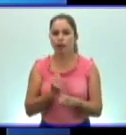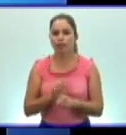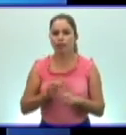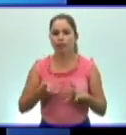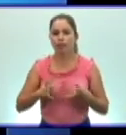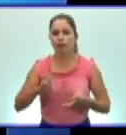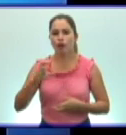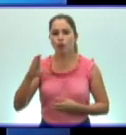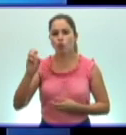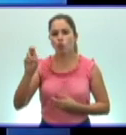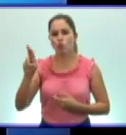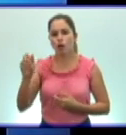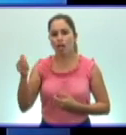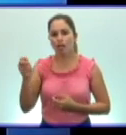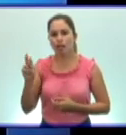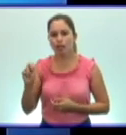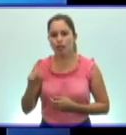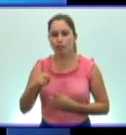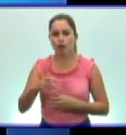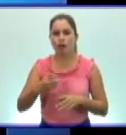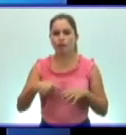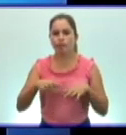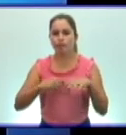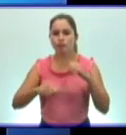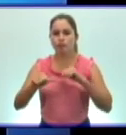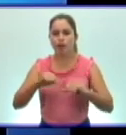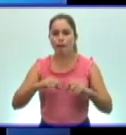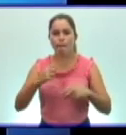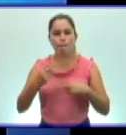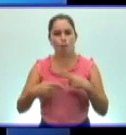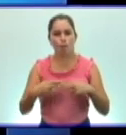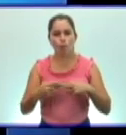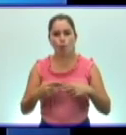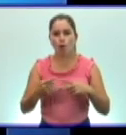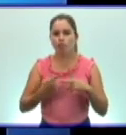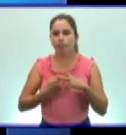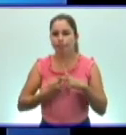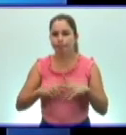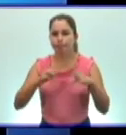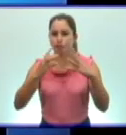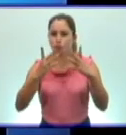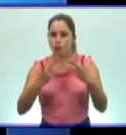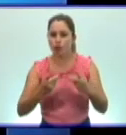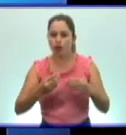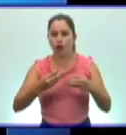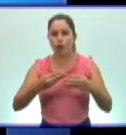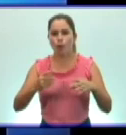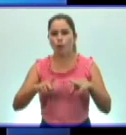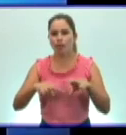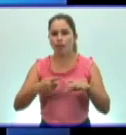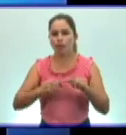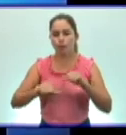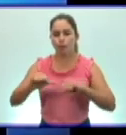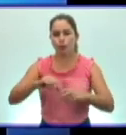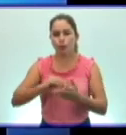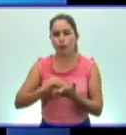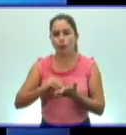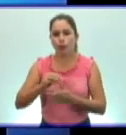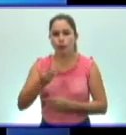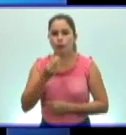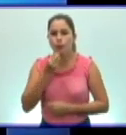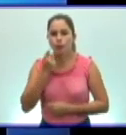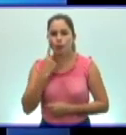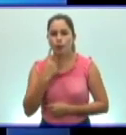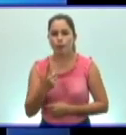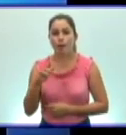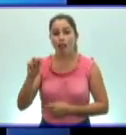las disoluciones y hemos hecho cálculos de disoluciones donde podemos calcular la masa de soluto